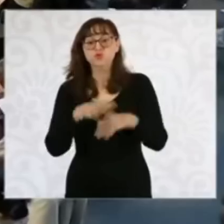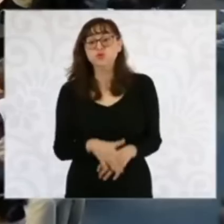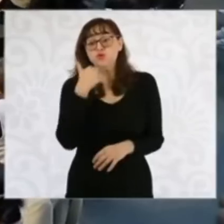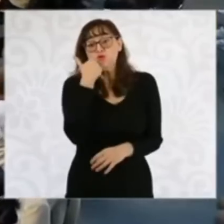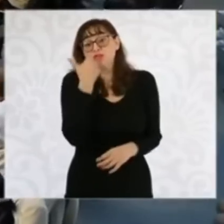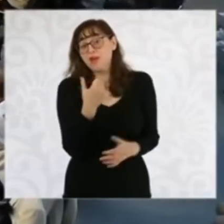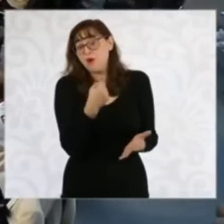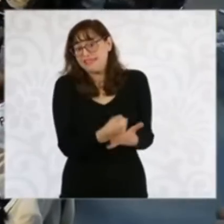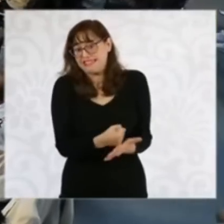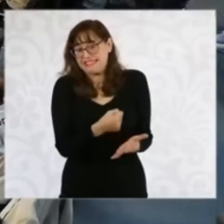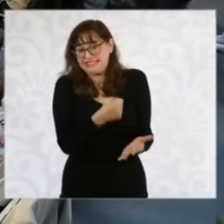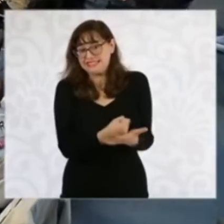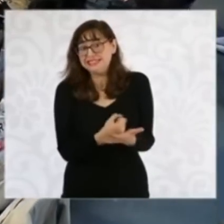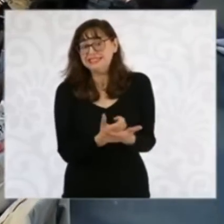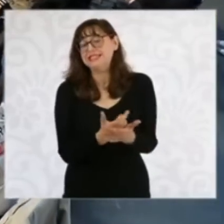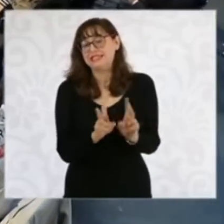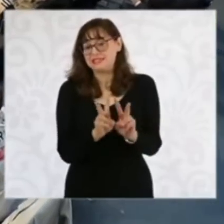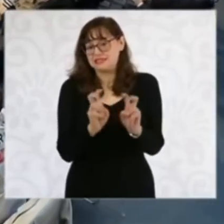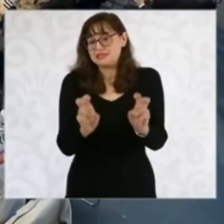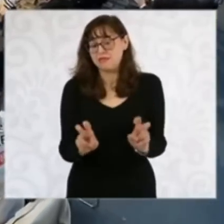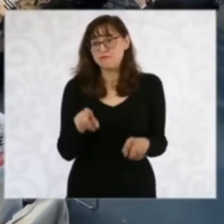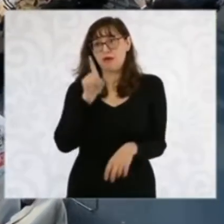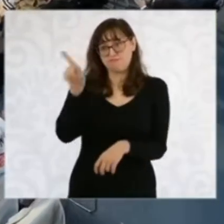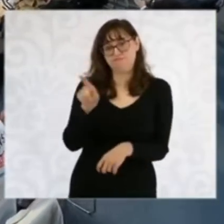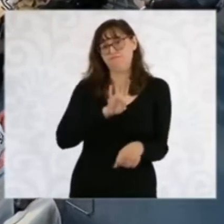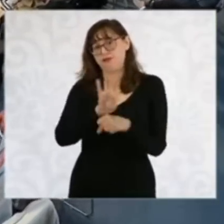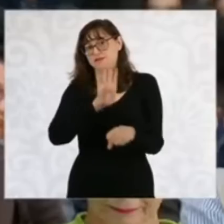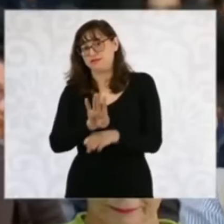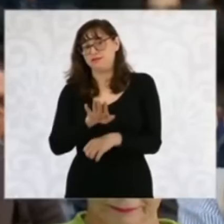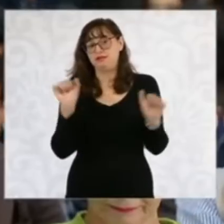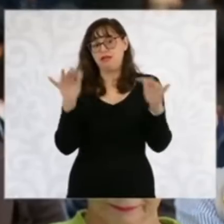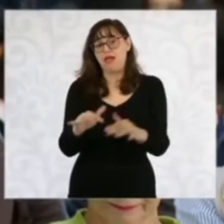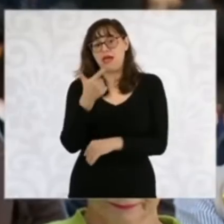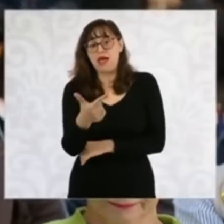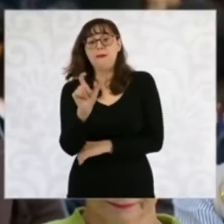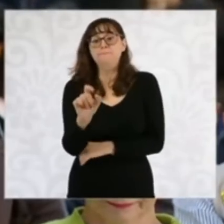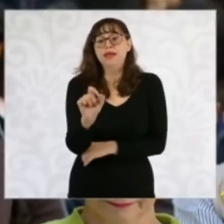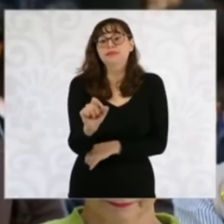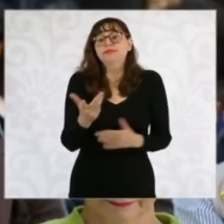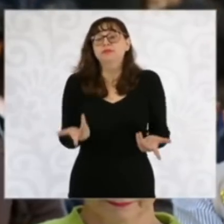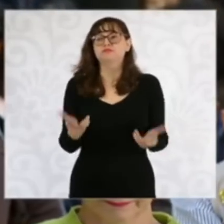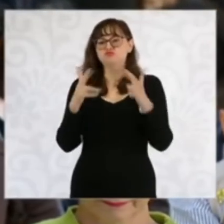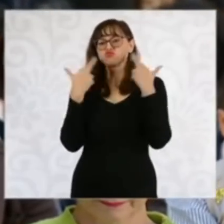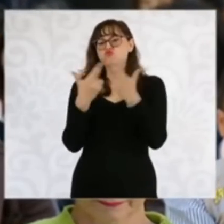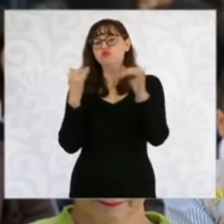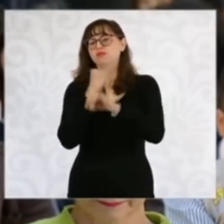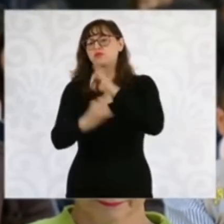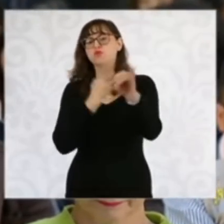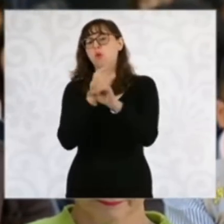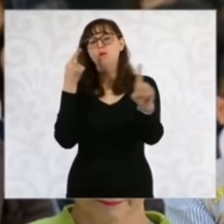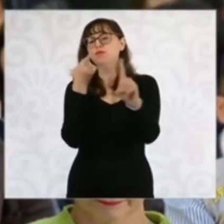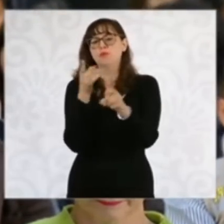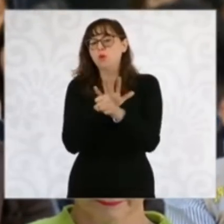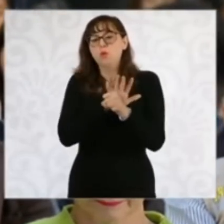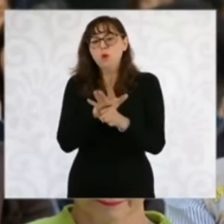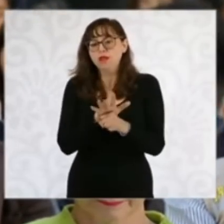en el contexto de la próxima cumbre del G20 en Brasil. ¿Cuáles son los objetivos específicos que busca alcanzar esta reunión internacional? Además, ¿de qué